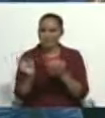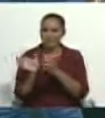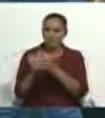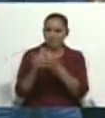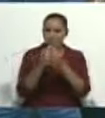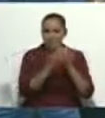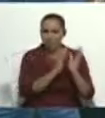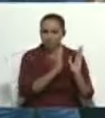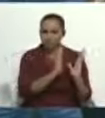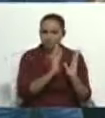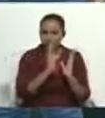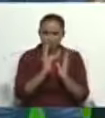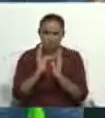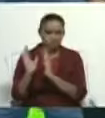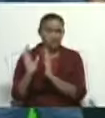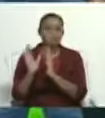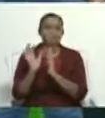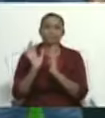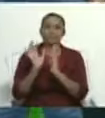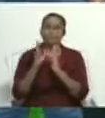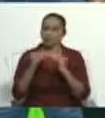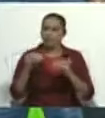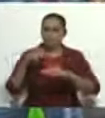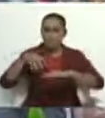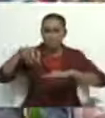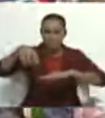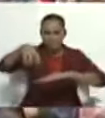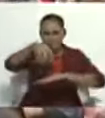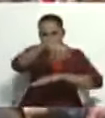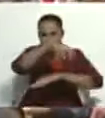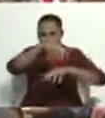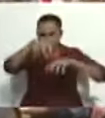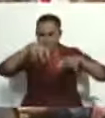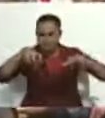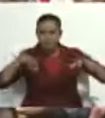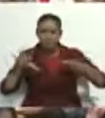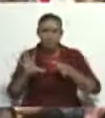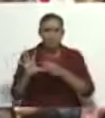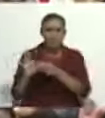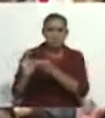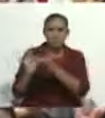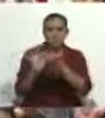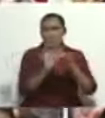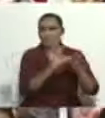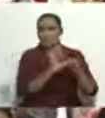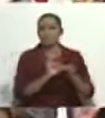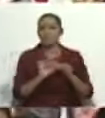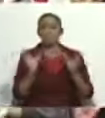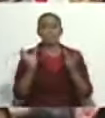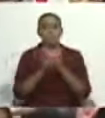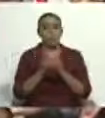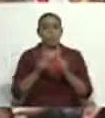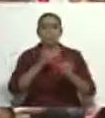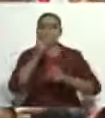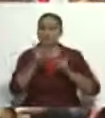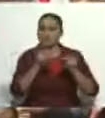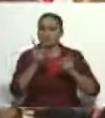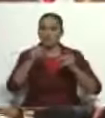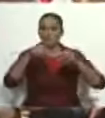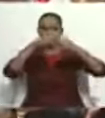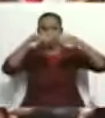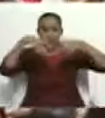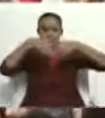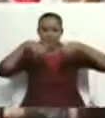en el equipo estatal. El Gran Polo Patriótico, bajo sus formas de organización, hacer lo propio. Los